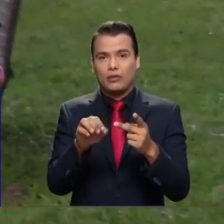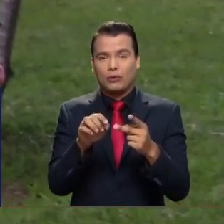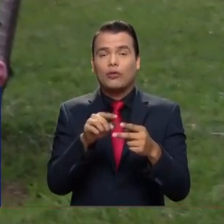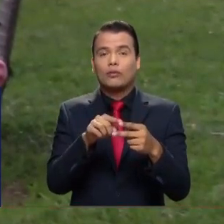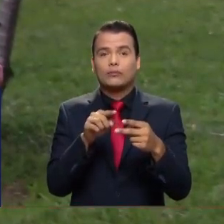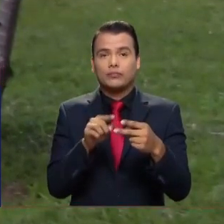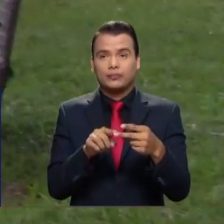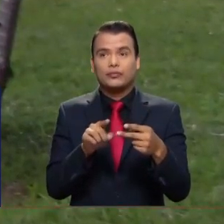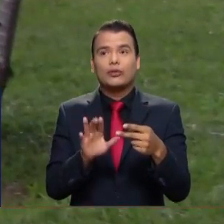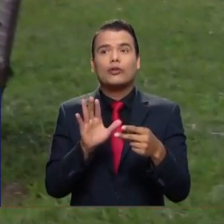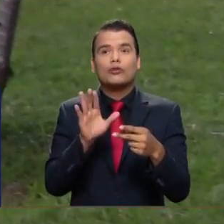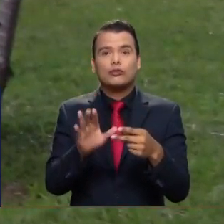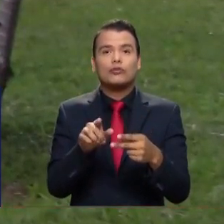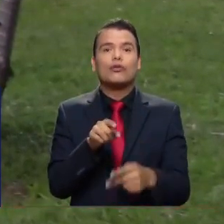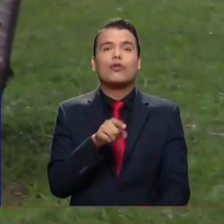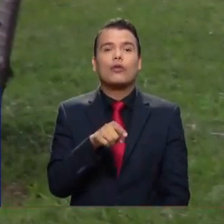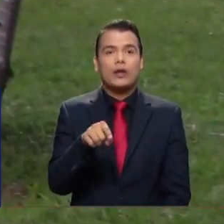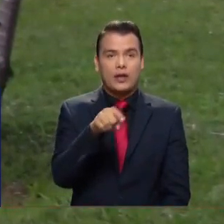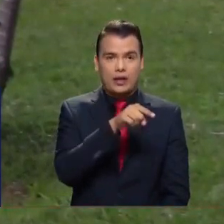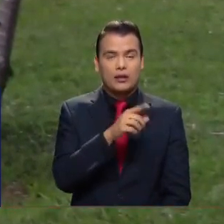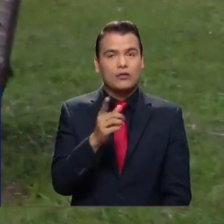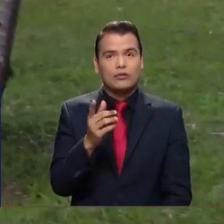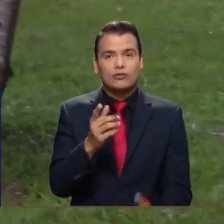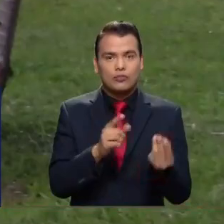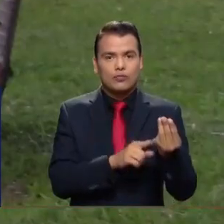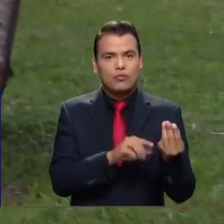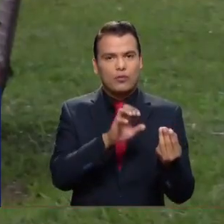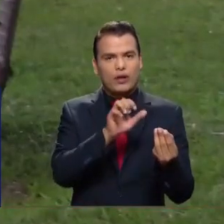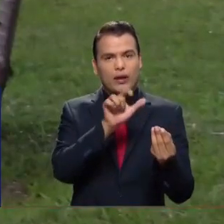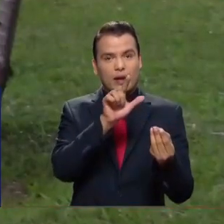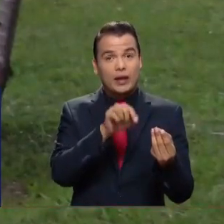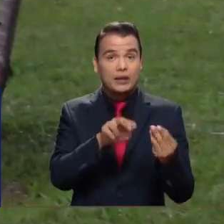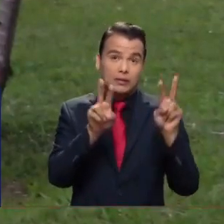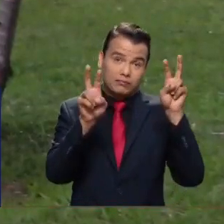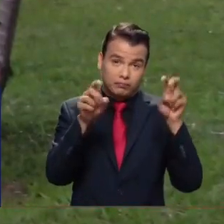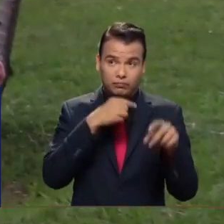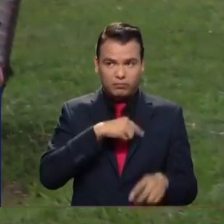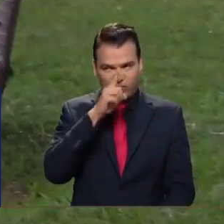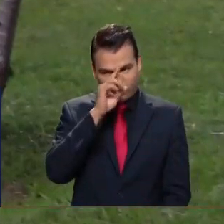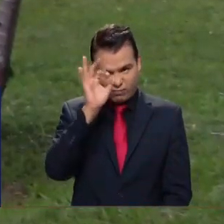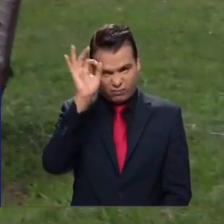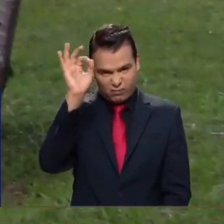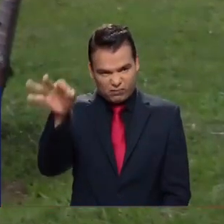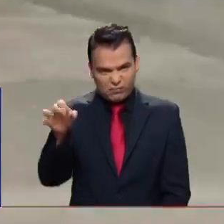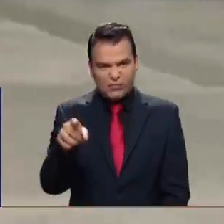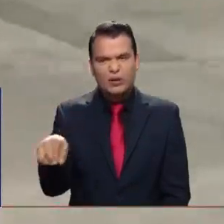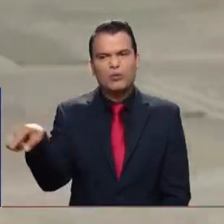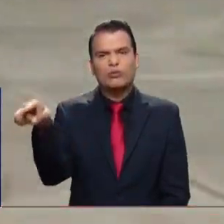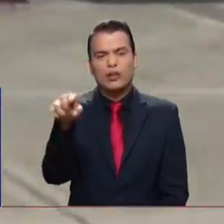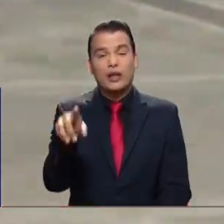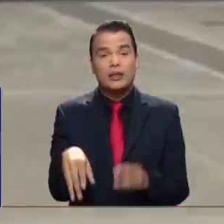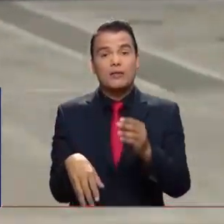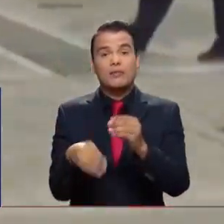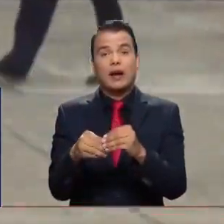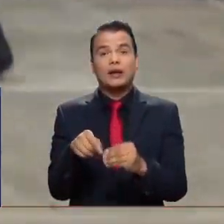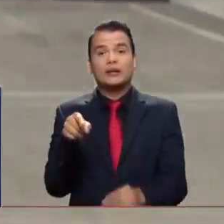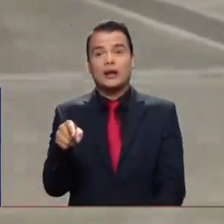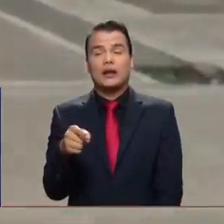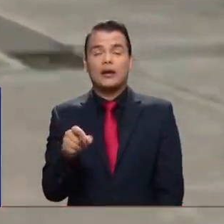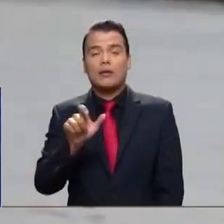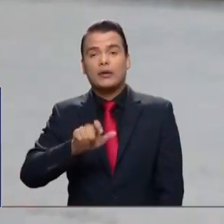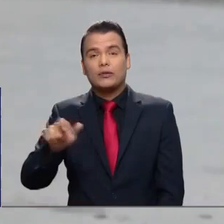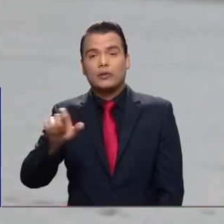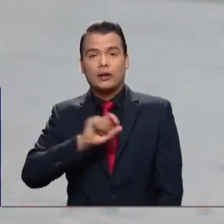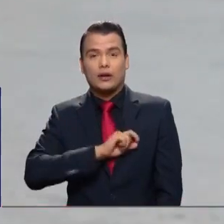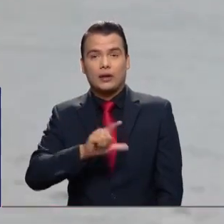Marino Grueso y José Vicente Otero, respectivamente, además de tres líderes indígenas del departamento. El anuncio de paro armado y